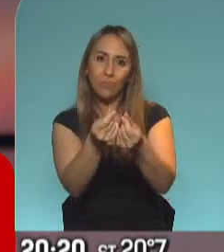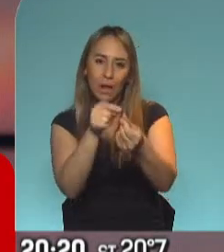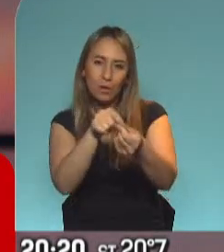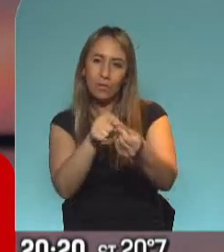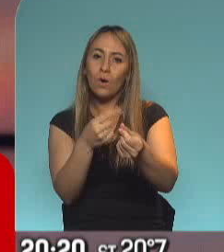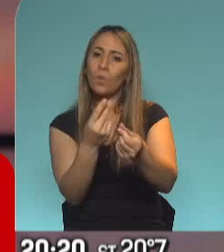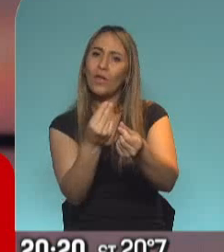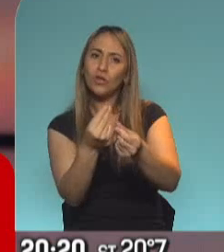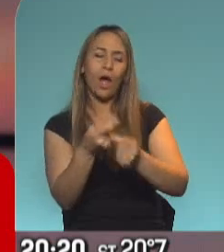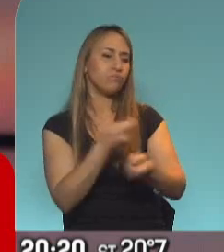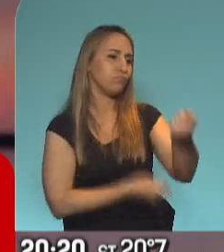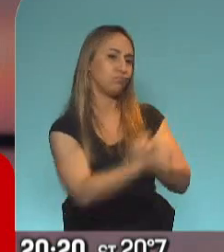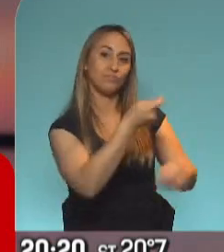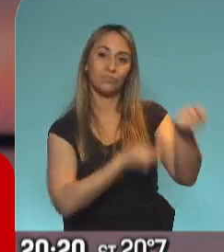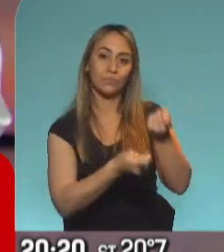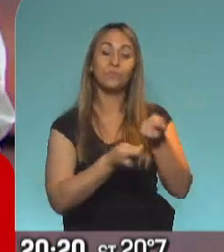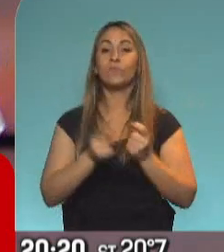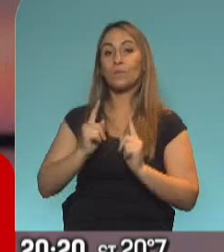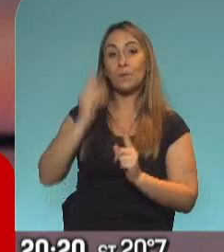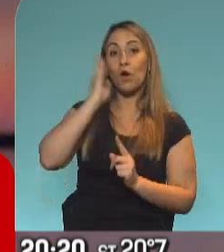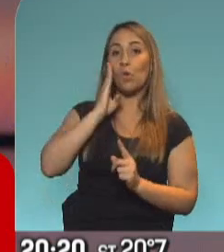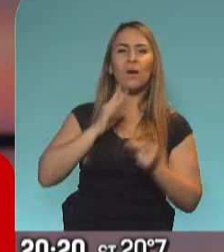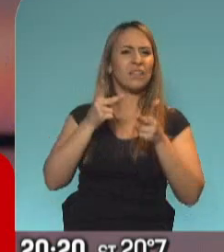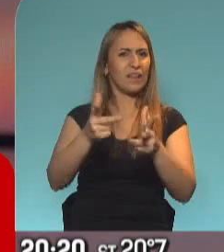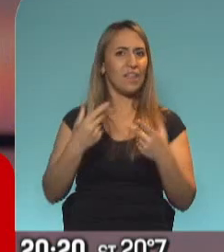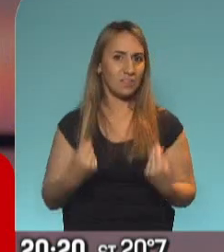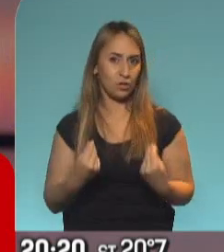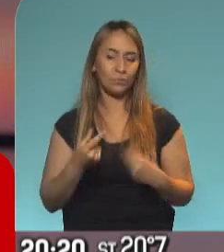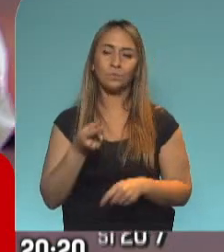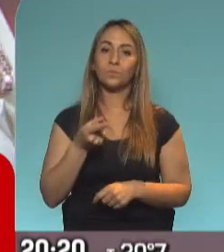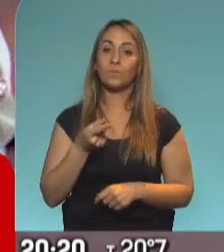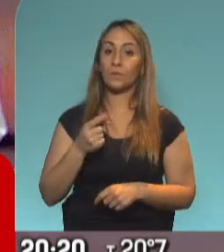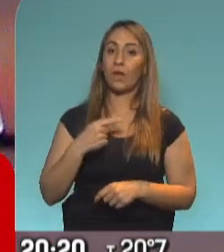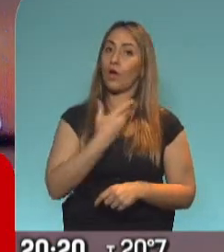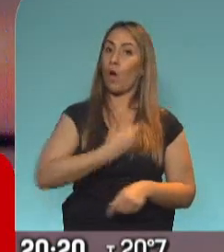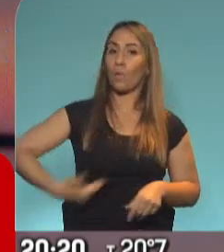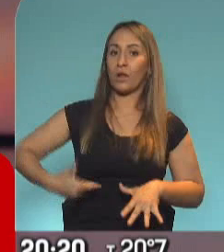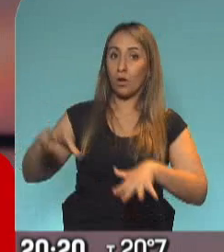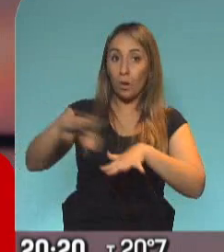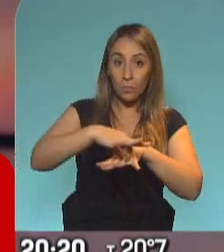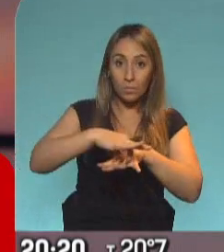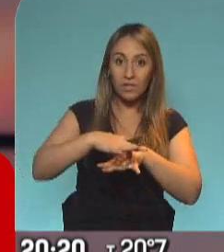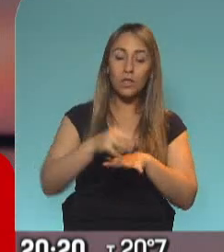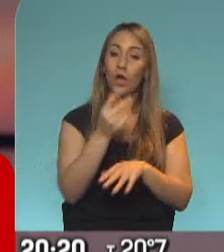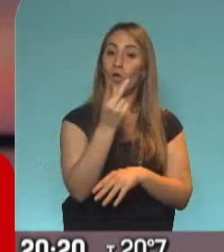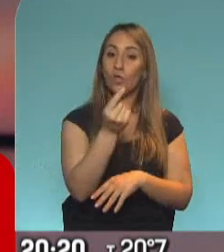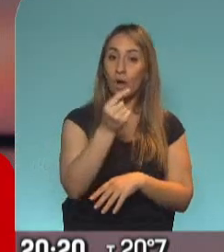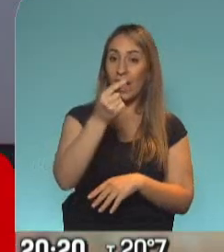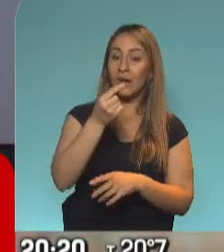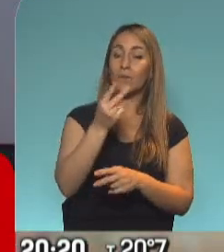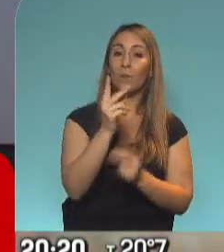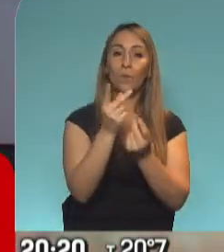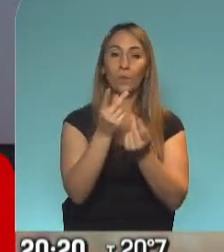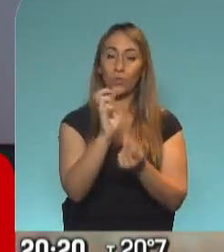cambio oficial. Y que lo que dice Guzmán también en el coloquio IDEA es que ellos se comprometen como gobierno a mantener el tipo de cambio oficial acorde a